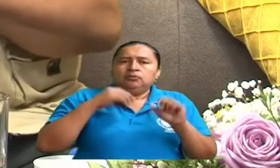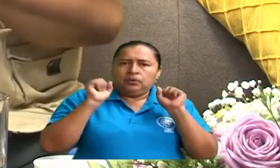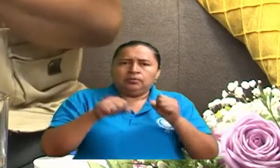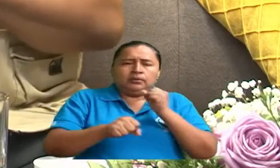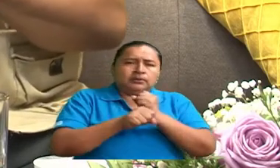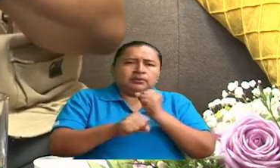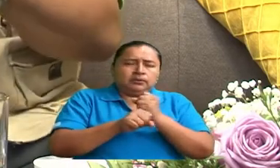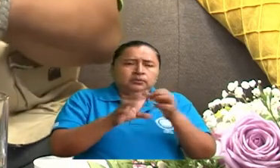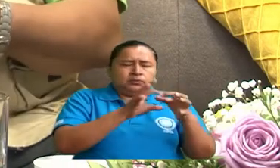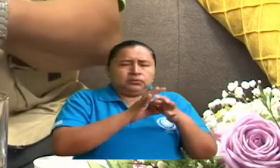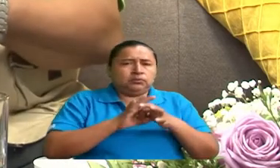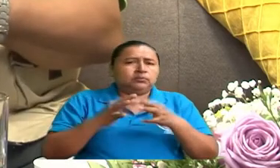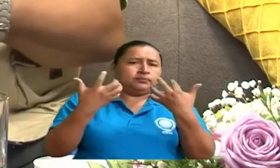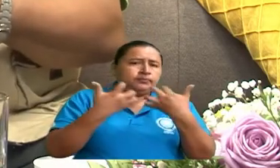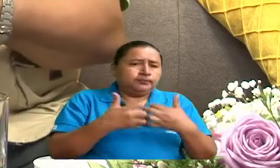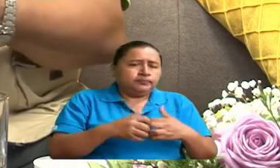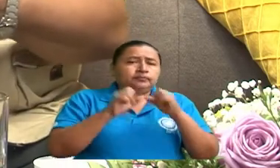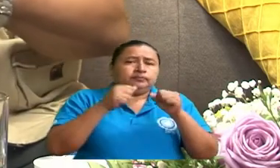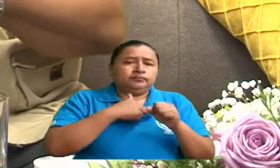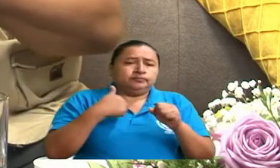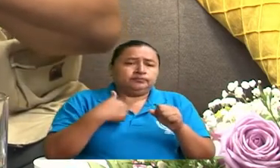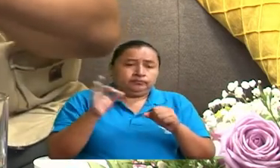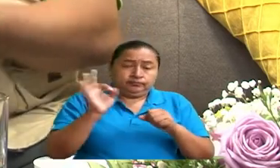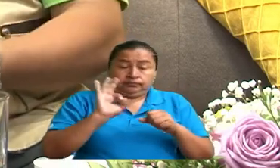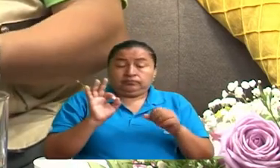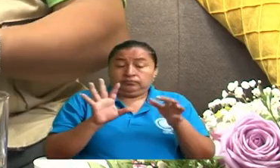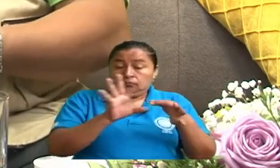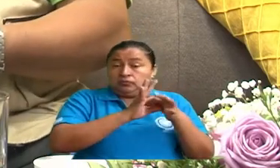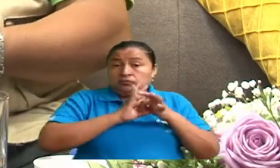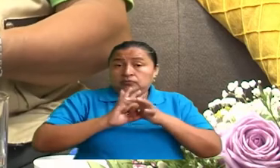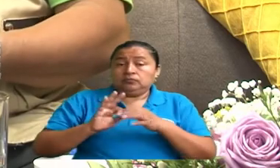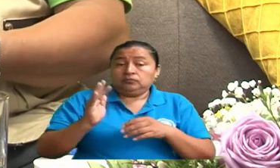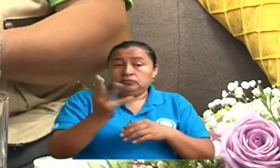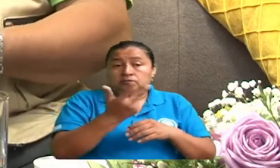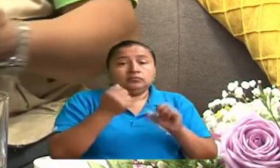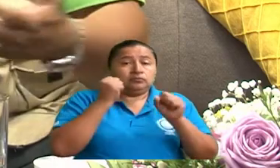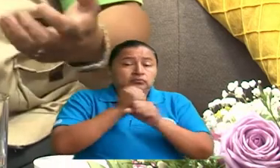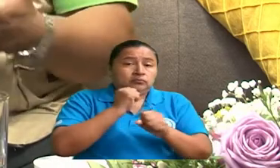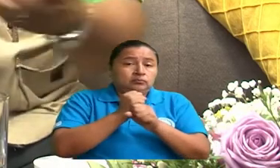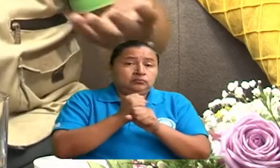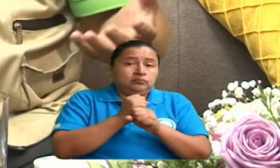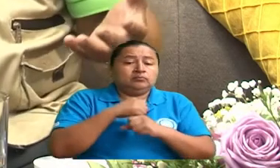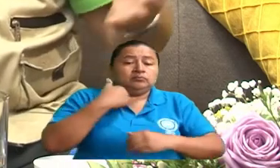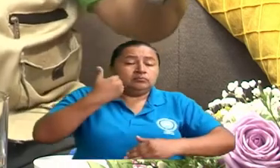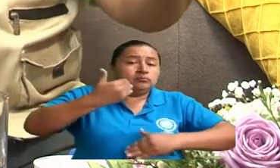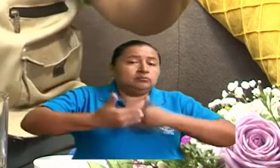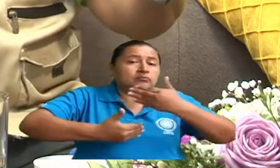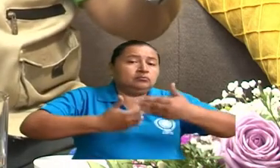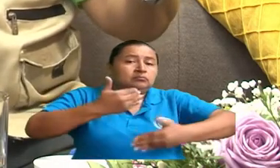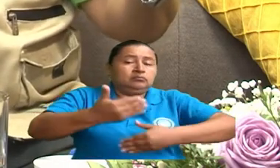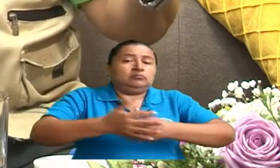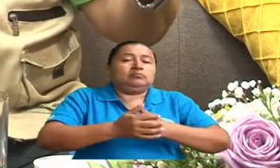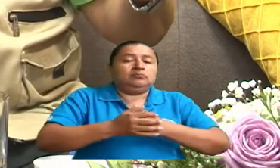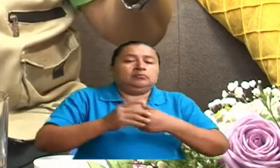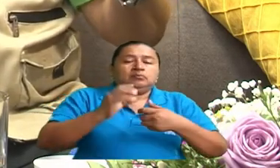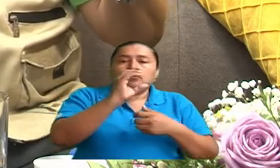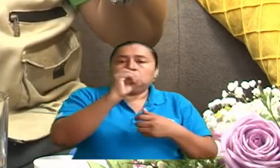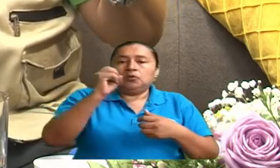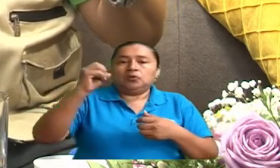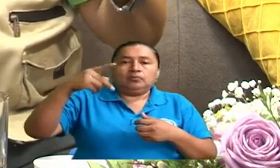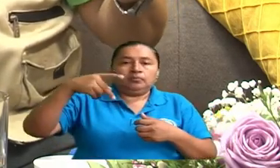trabajar de manera más articulada, de manera más unificada, pues, ¿verdad? Los procesos de las